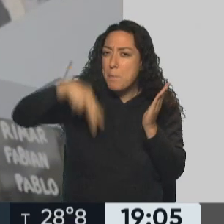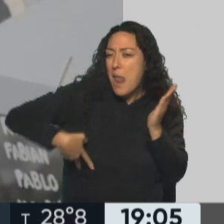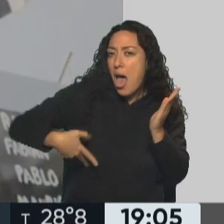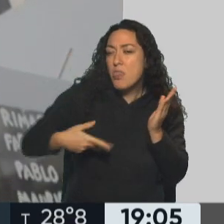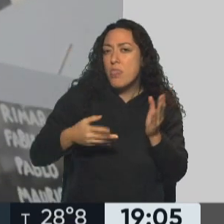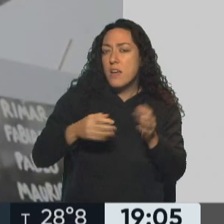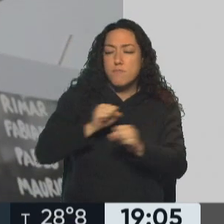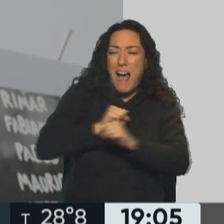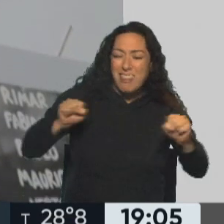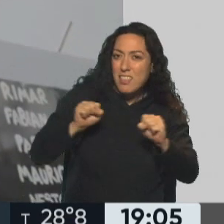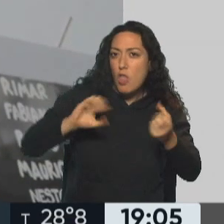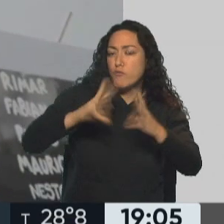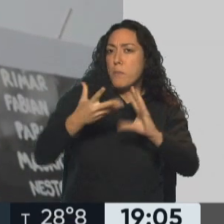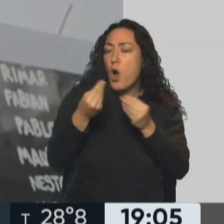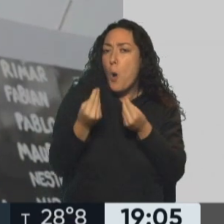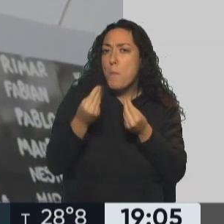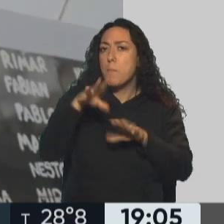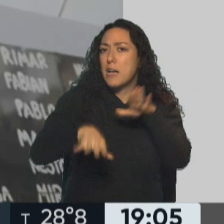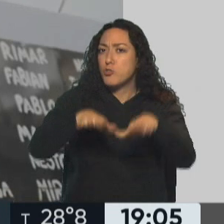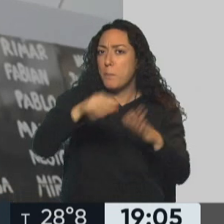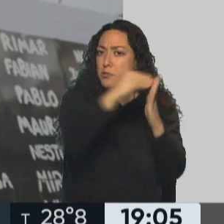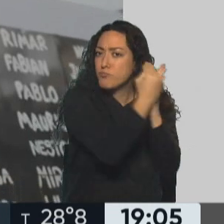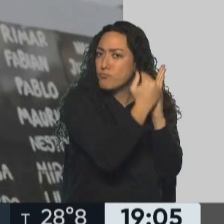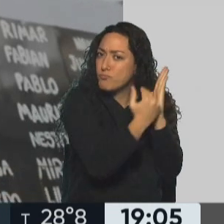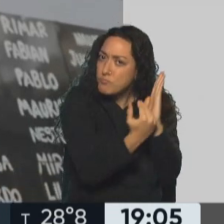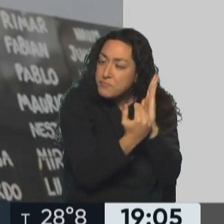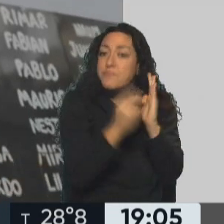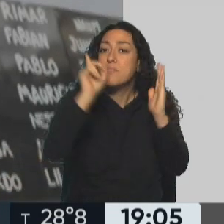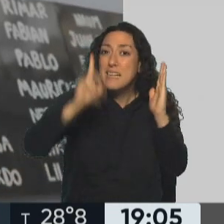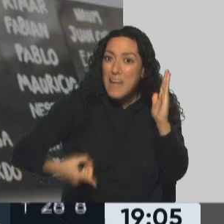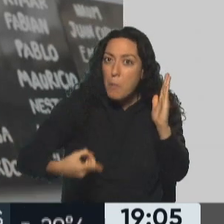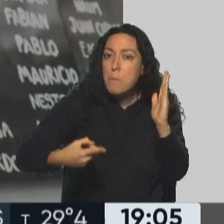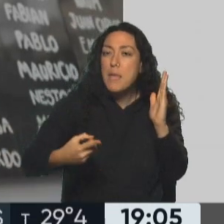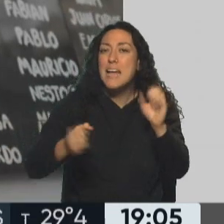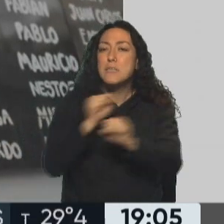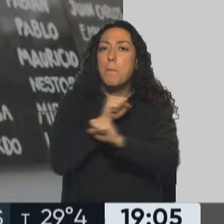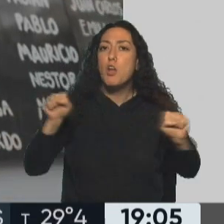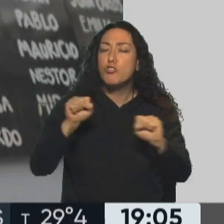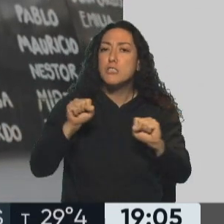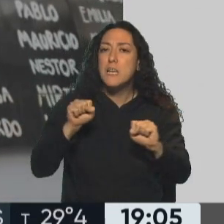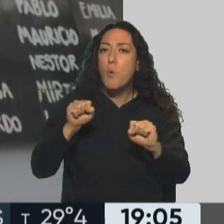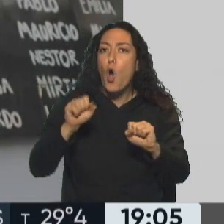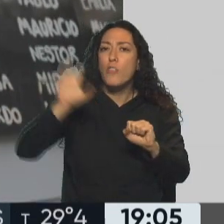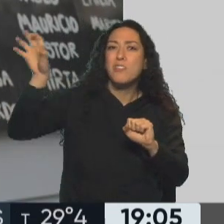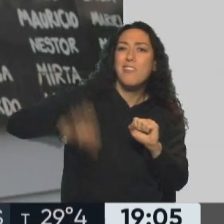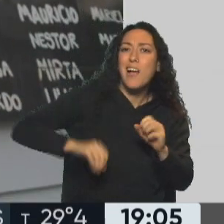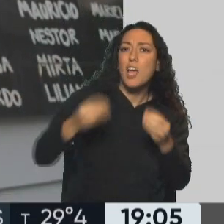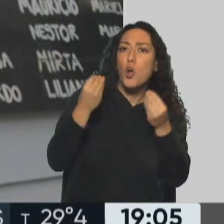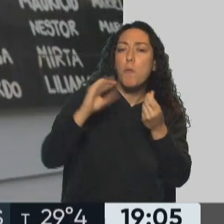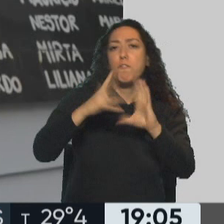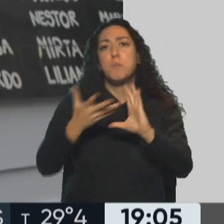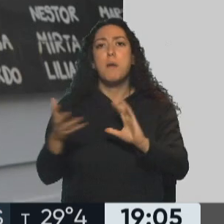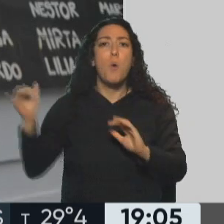y hasta relata el material donde los explosivos fueron ingresados a nuestro país en vuelos comerciales